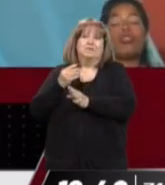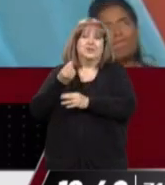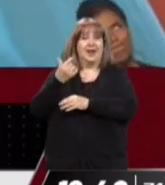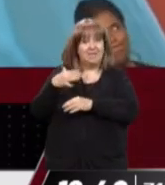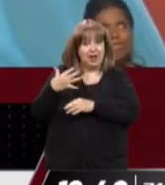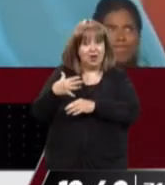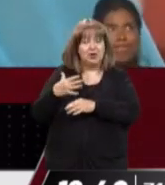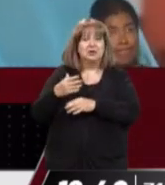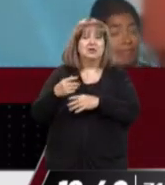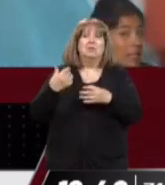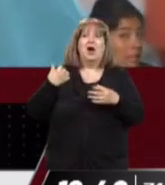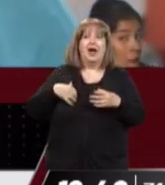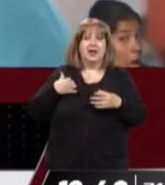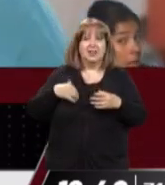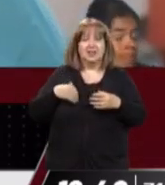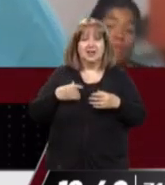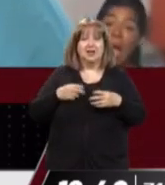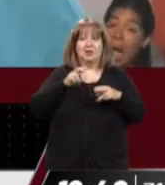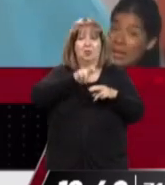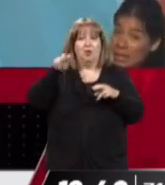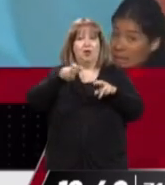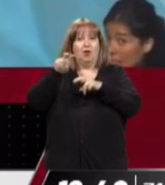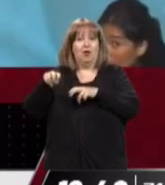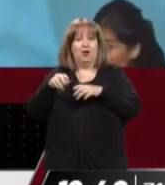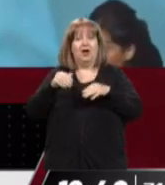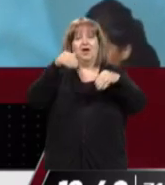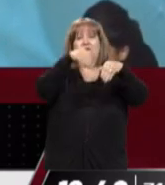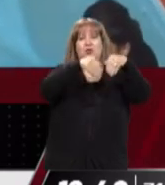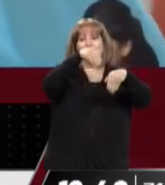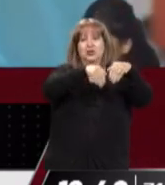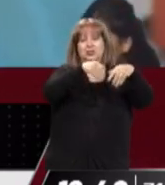pregunto, si la Argentina se banca, está en condiciones de bancar